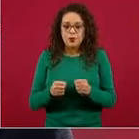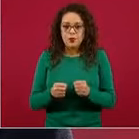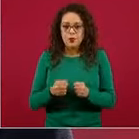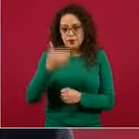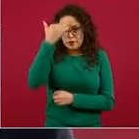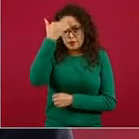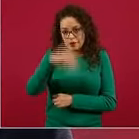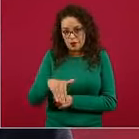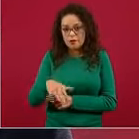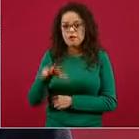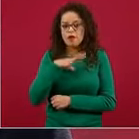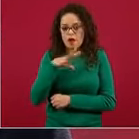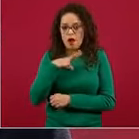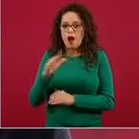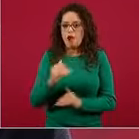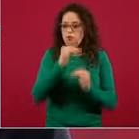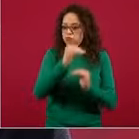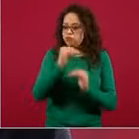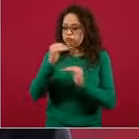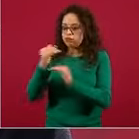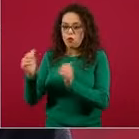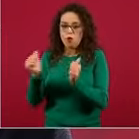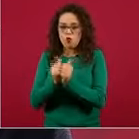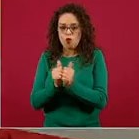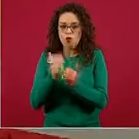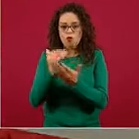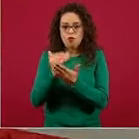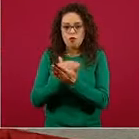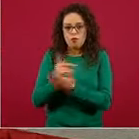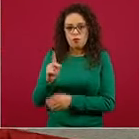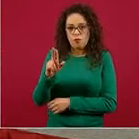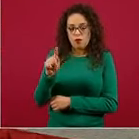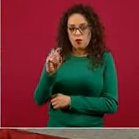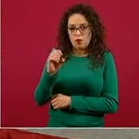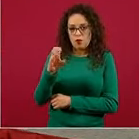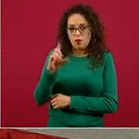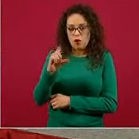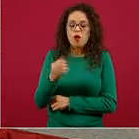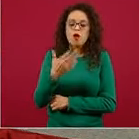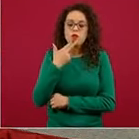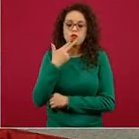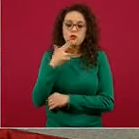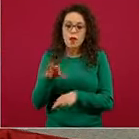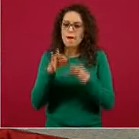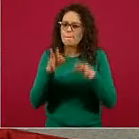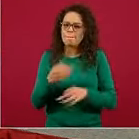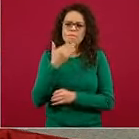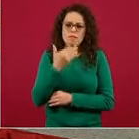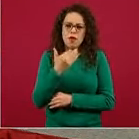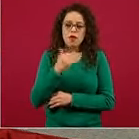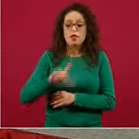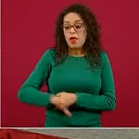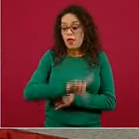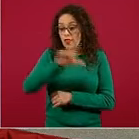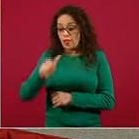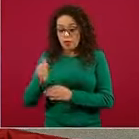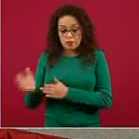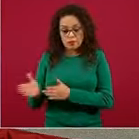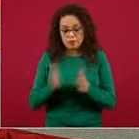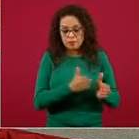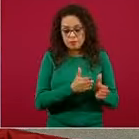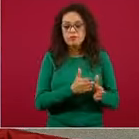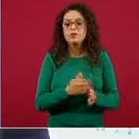protocolo tiene estos estándares que se están normalmente utilizando. Ya luego vendrá lógicamente las cartas